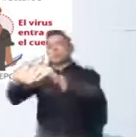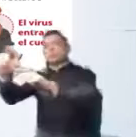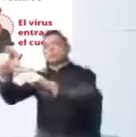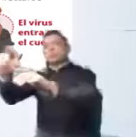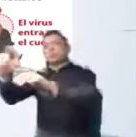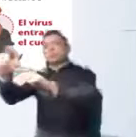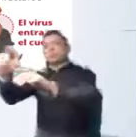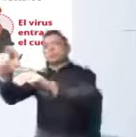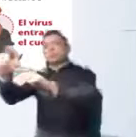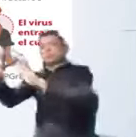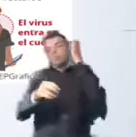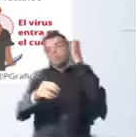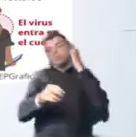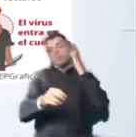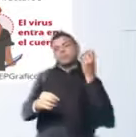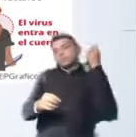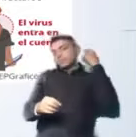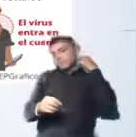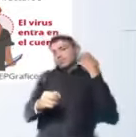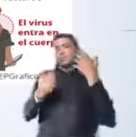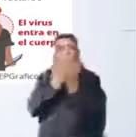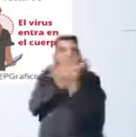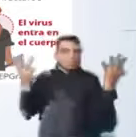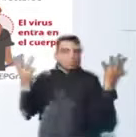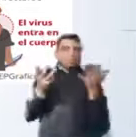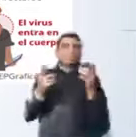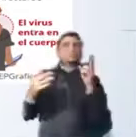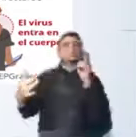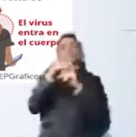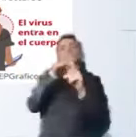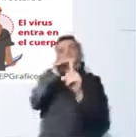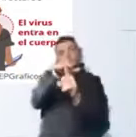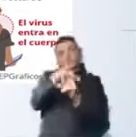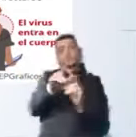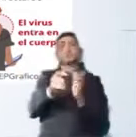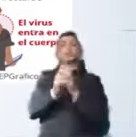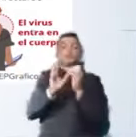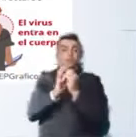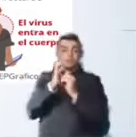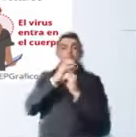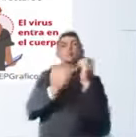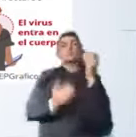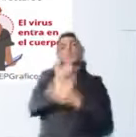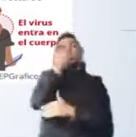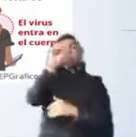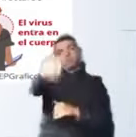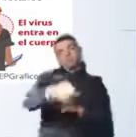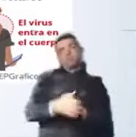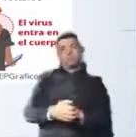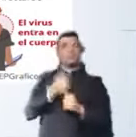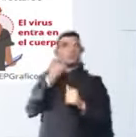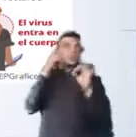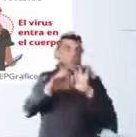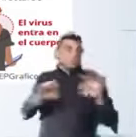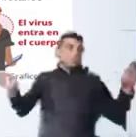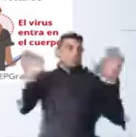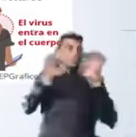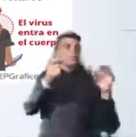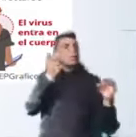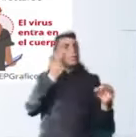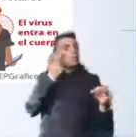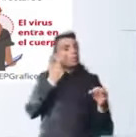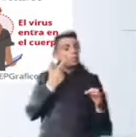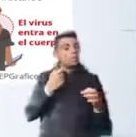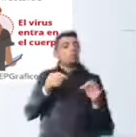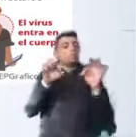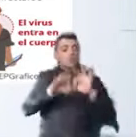manos cerca de las mucosas, pues va a ser una nueva víctima del COVID-19. Entonces, ¿qué es lo importante de esto? definitivamente sí es importante